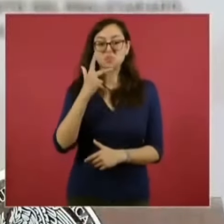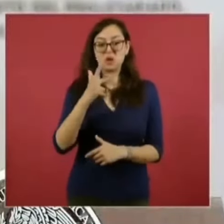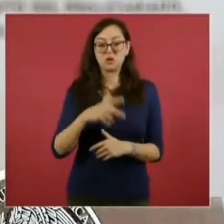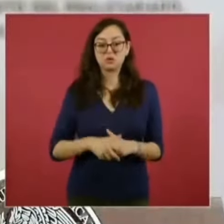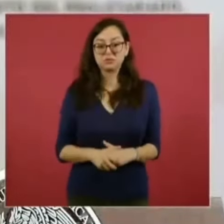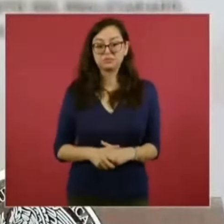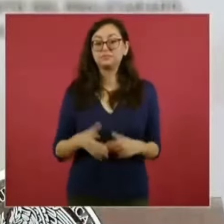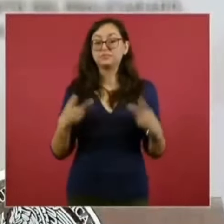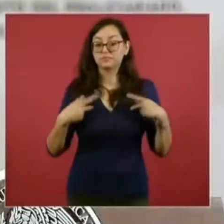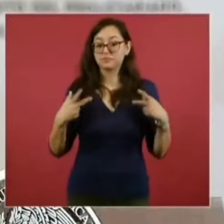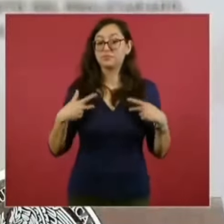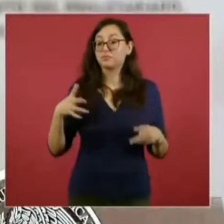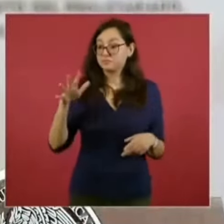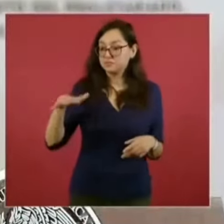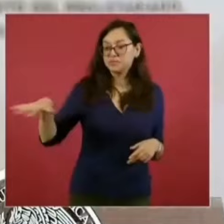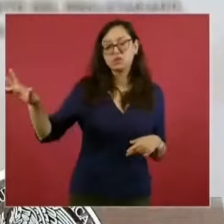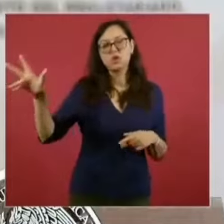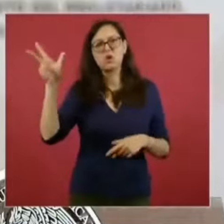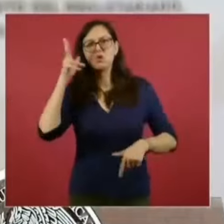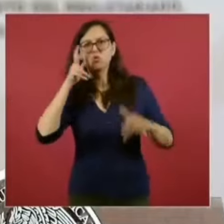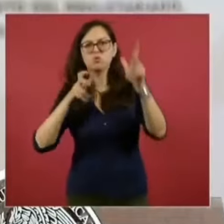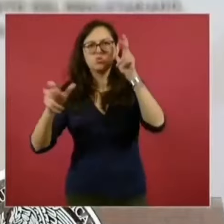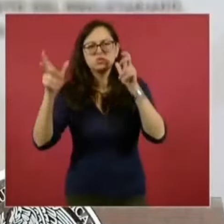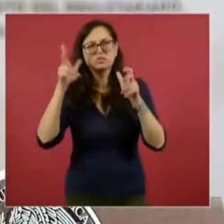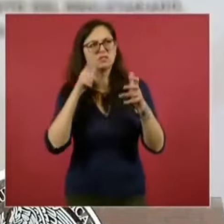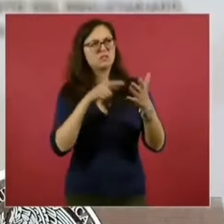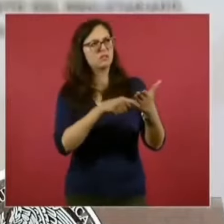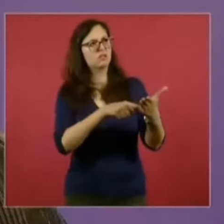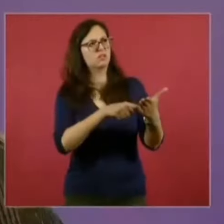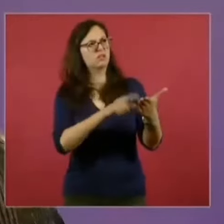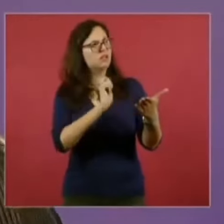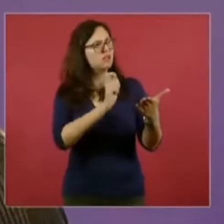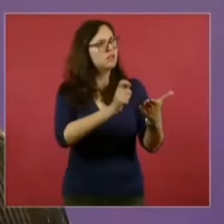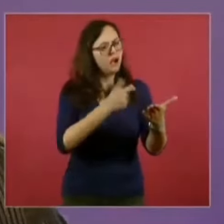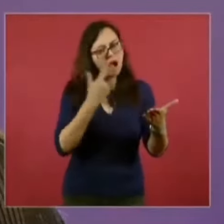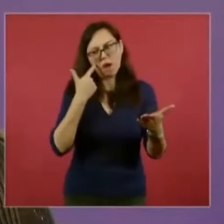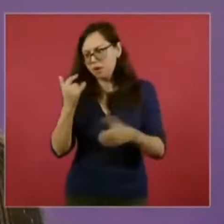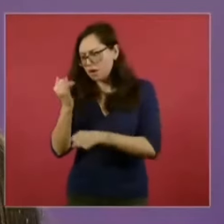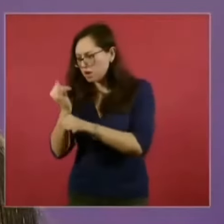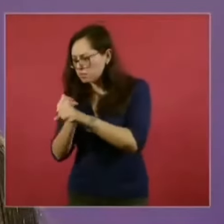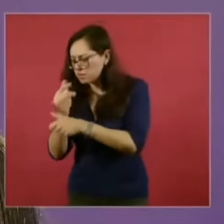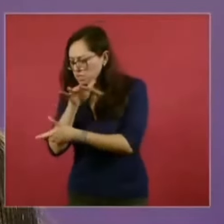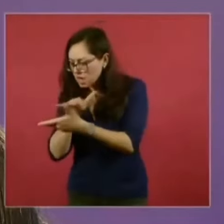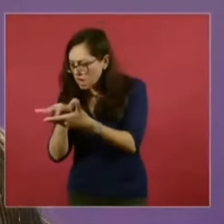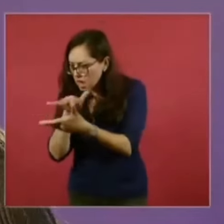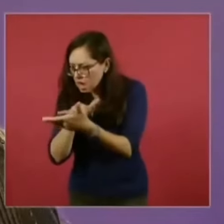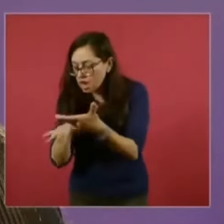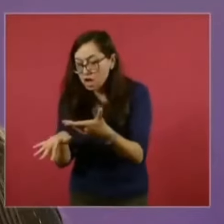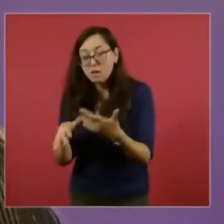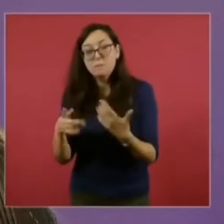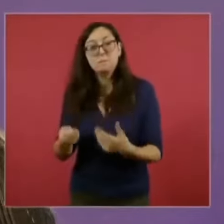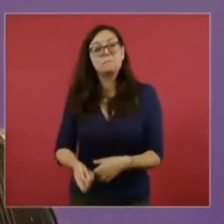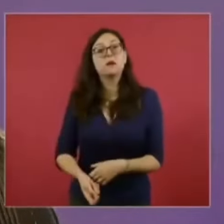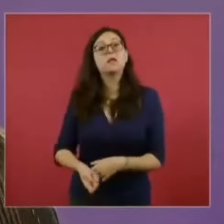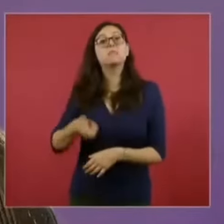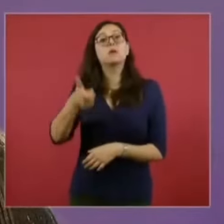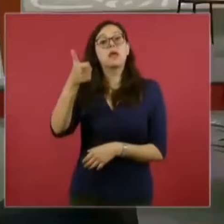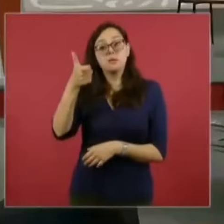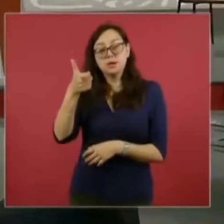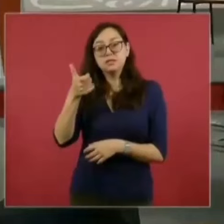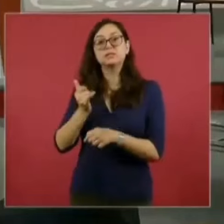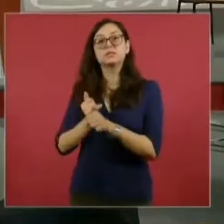escucha, lee, revisa y compara información. Ya no es el tiempo en que la opinión de los poderosos es la que